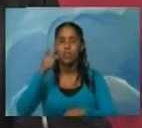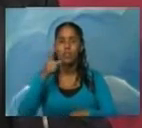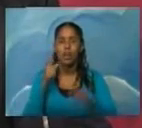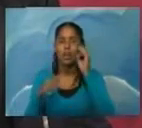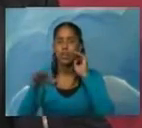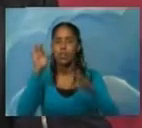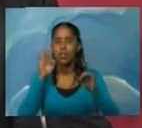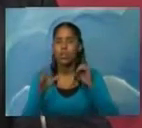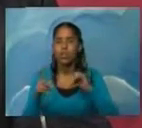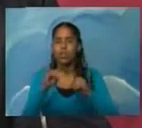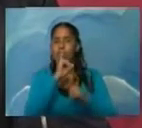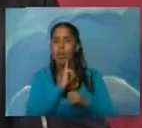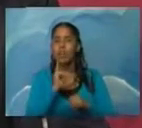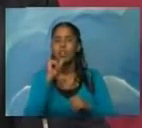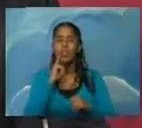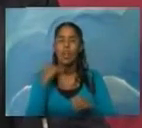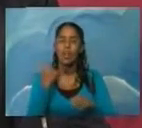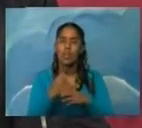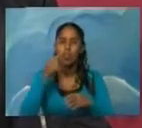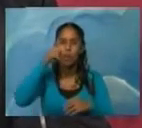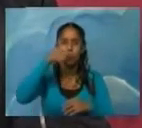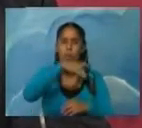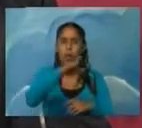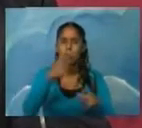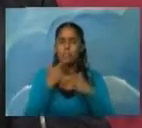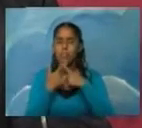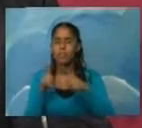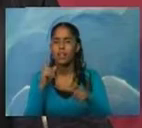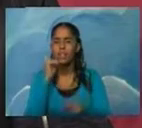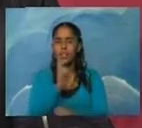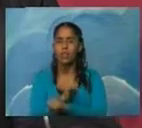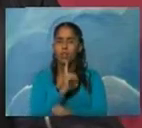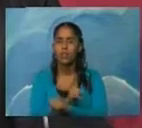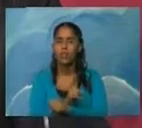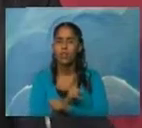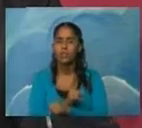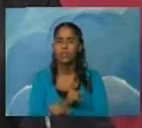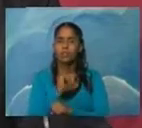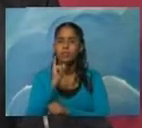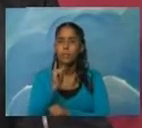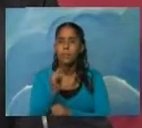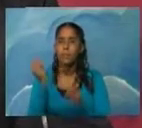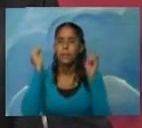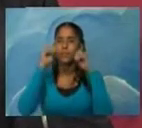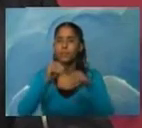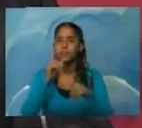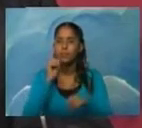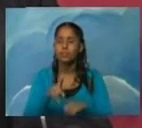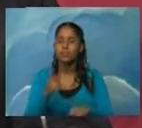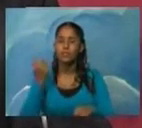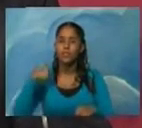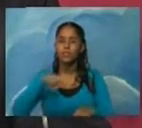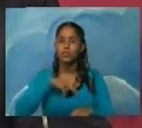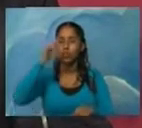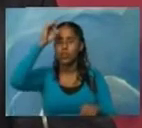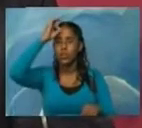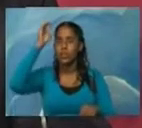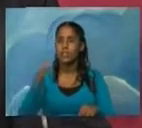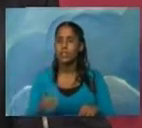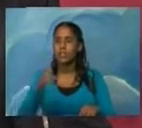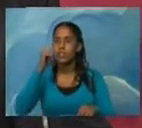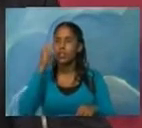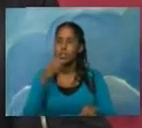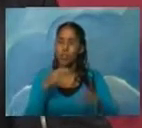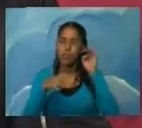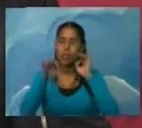a Israel como un pueblo diferente, como un pueblo único. Y consideramos también nosotros, los creyentes, que Dios nos ha